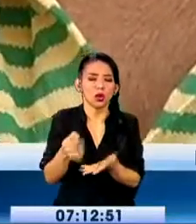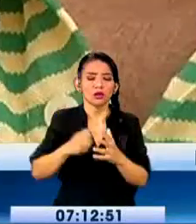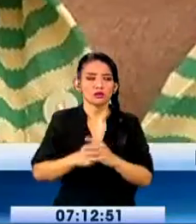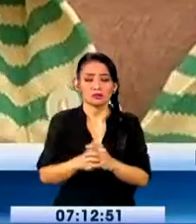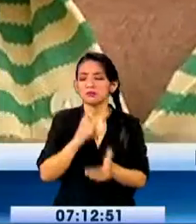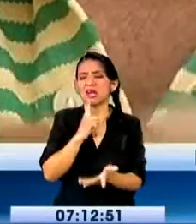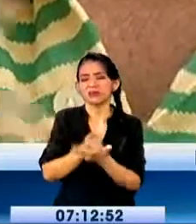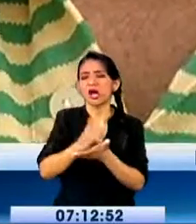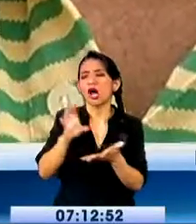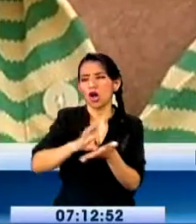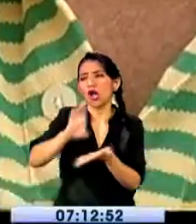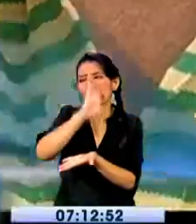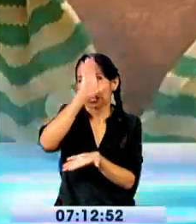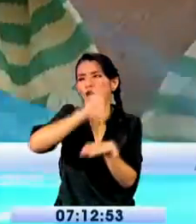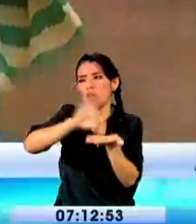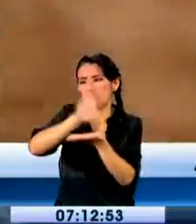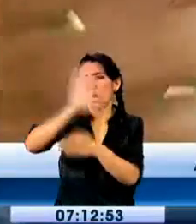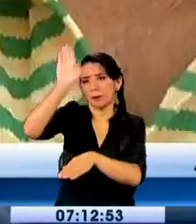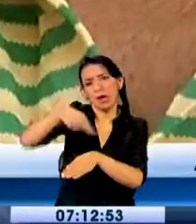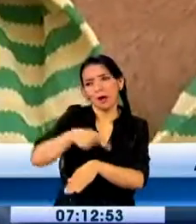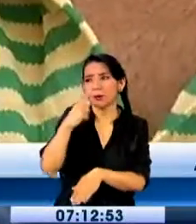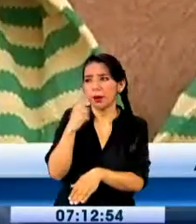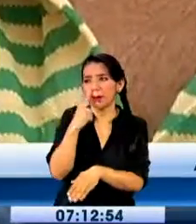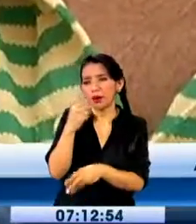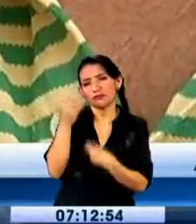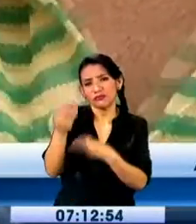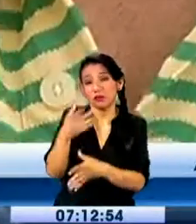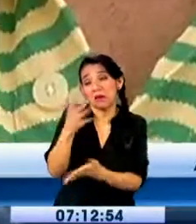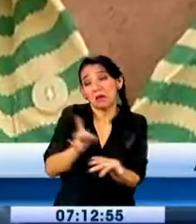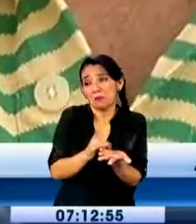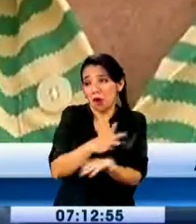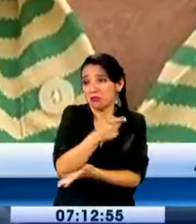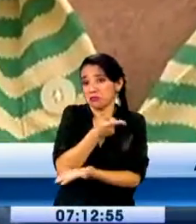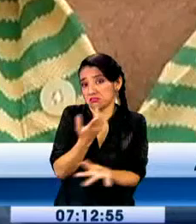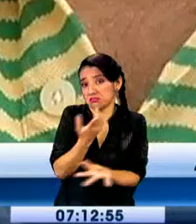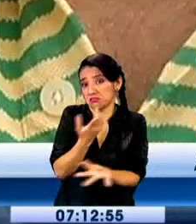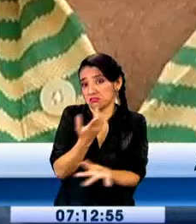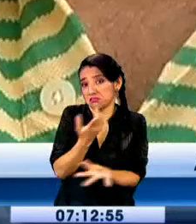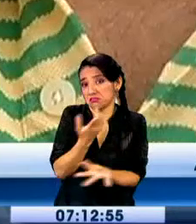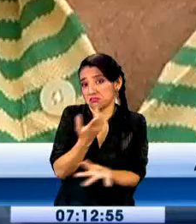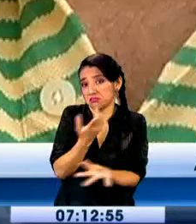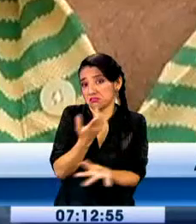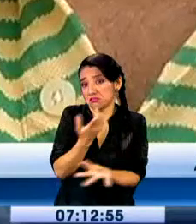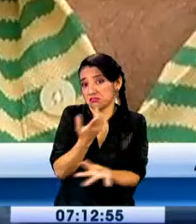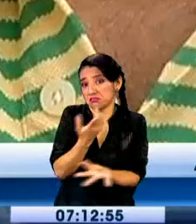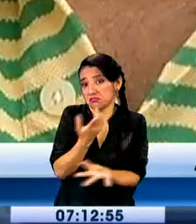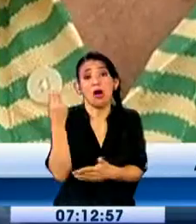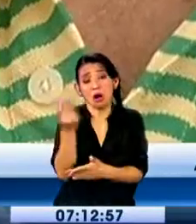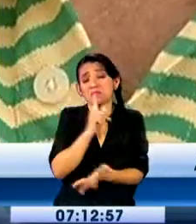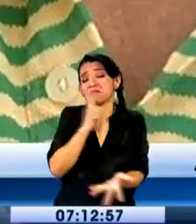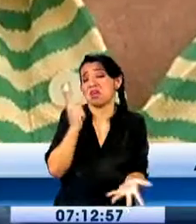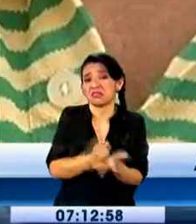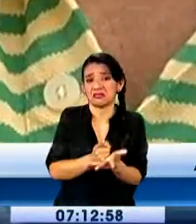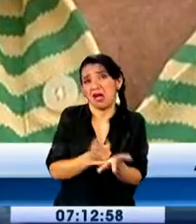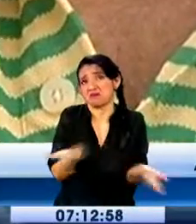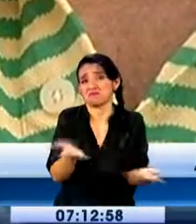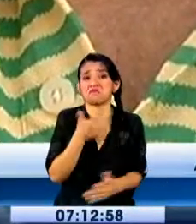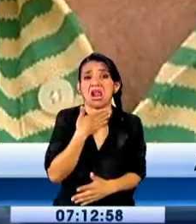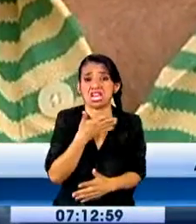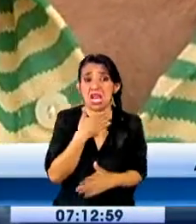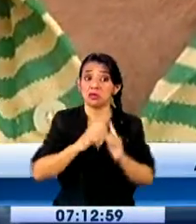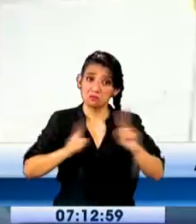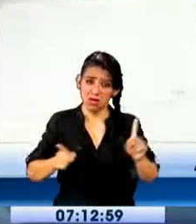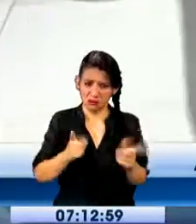a ver. Dando las quejas que están mal en las materias, que ya lo quieren expulsar del colegio. Entonces yo sé, como todo muchacho es malcriado, bueno, pero no es la manera de